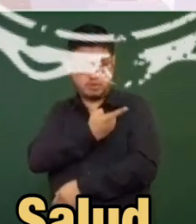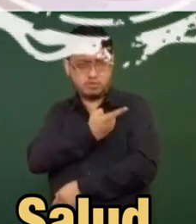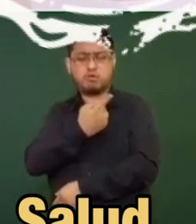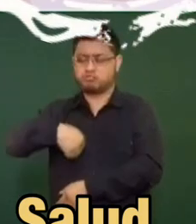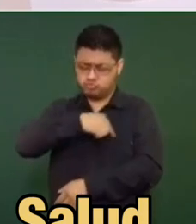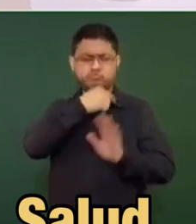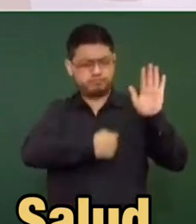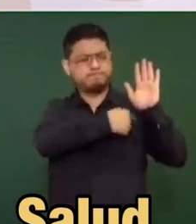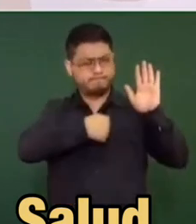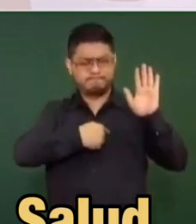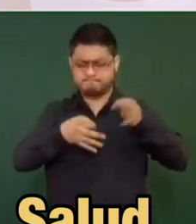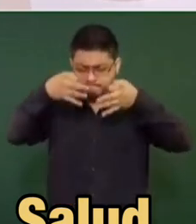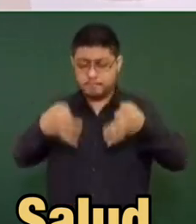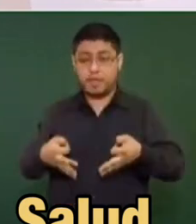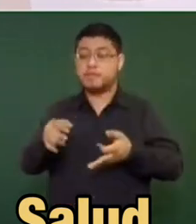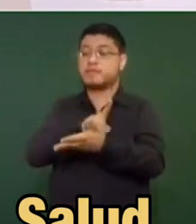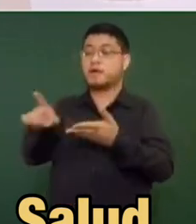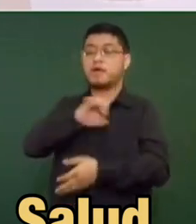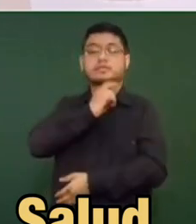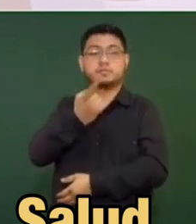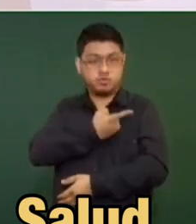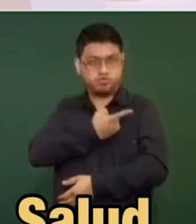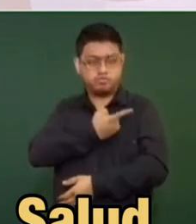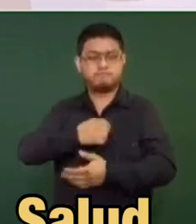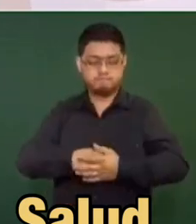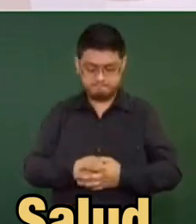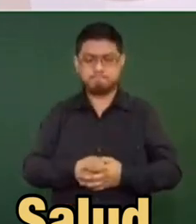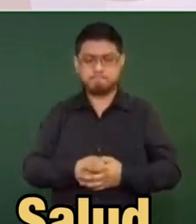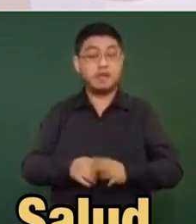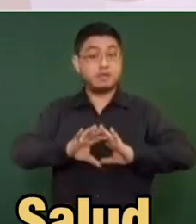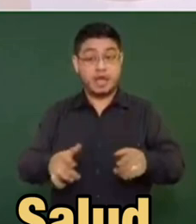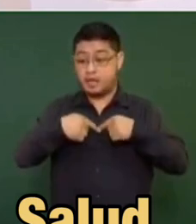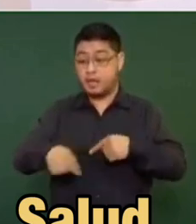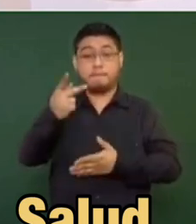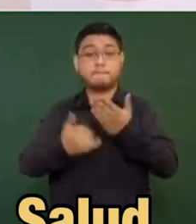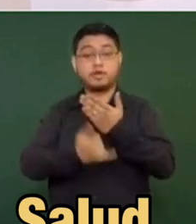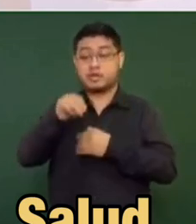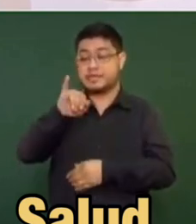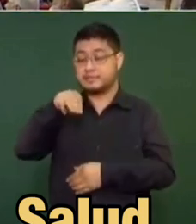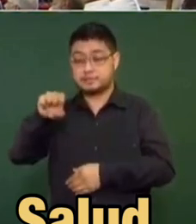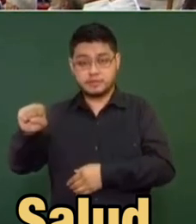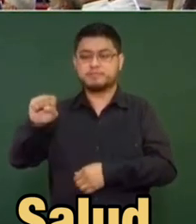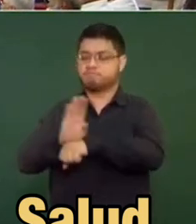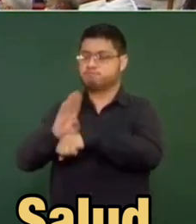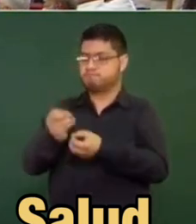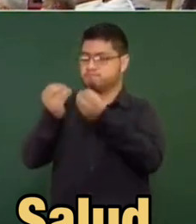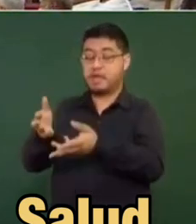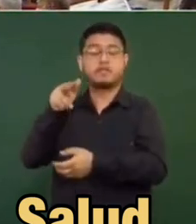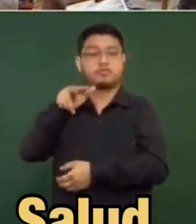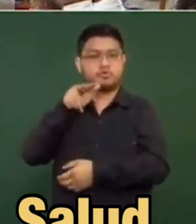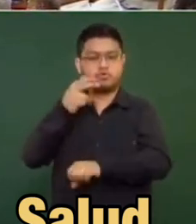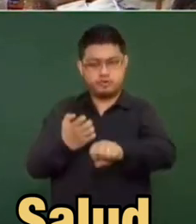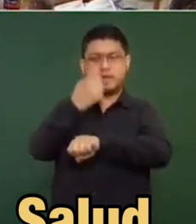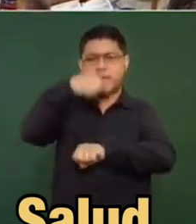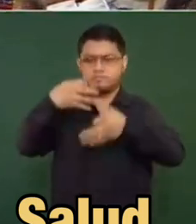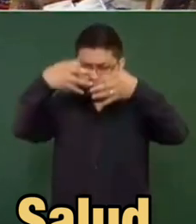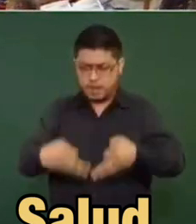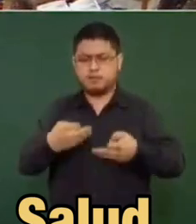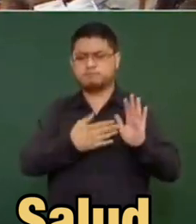y estamos comprometidos a convertir en realidad el derecho a la salud. Ya está funcionando el plan IMSS Bienestar en 18 estados para garantizar